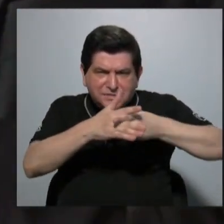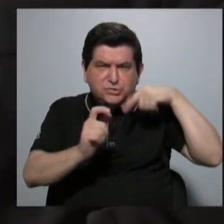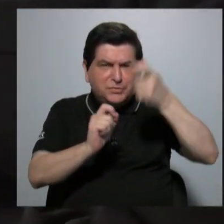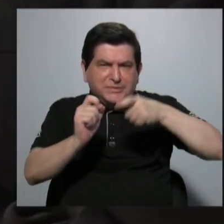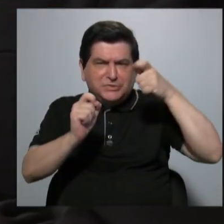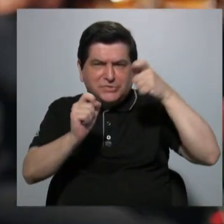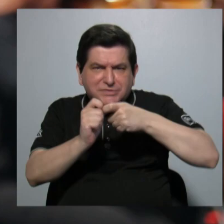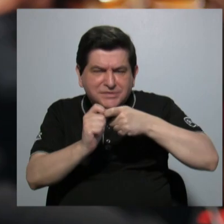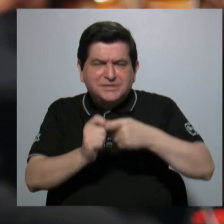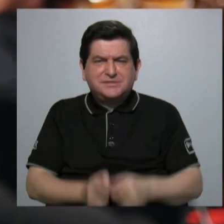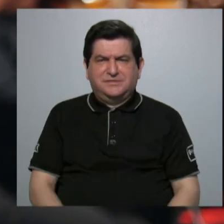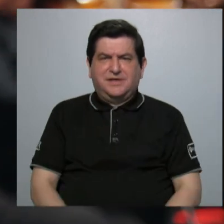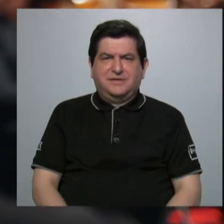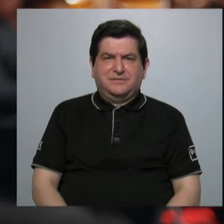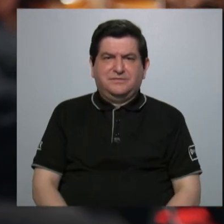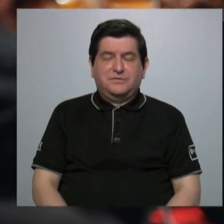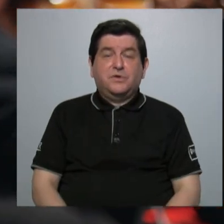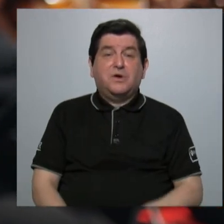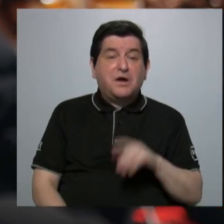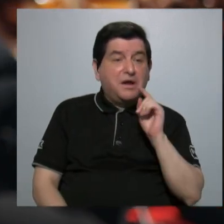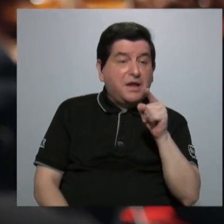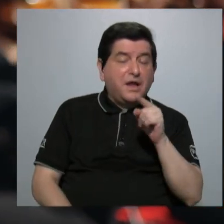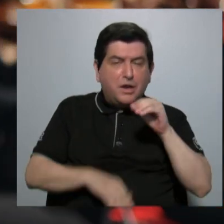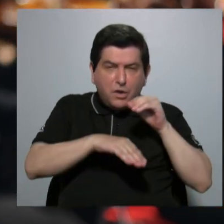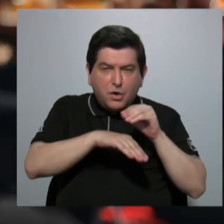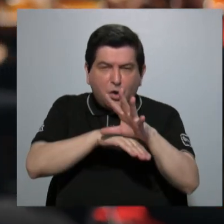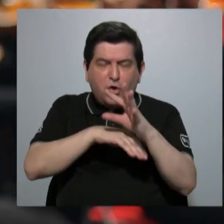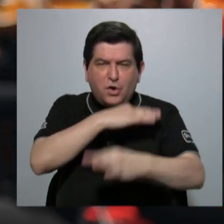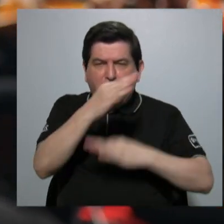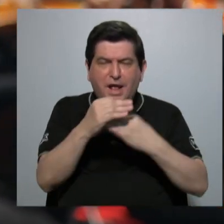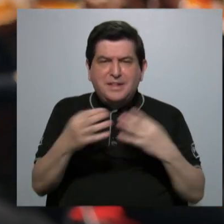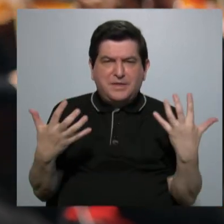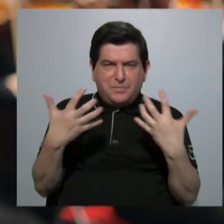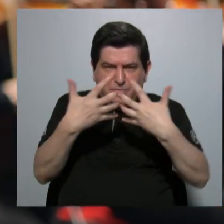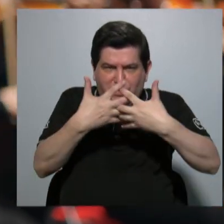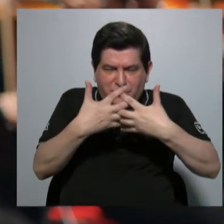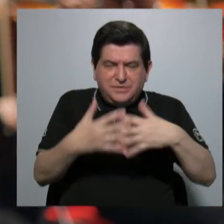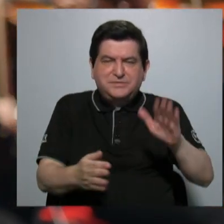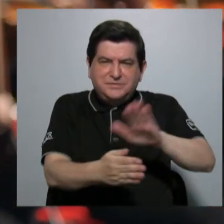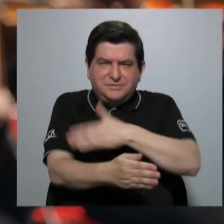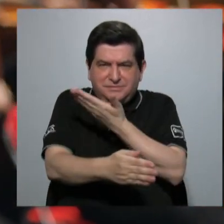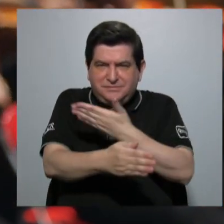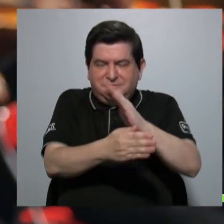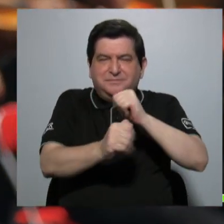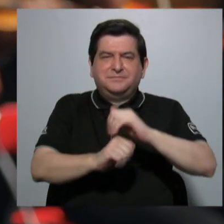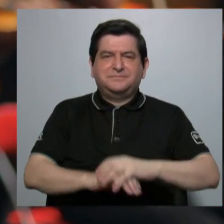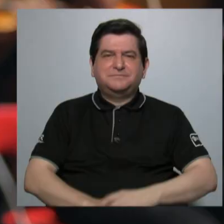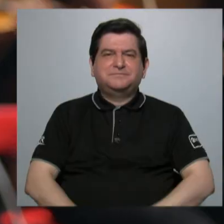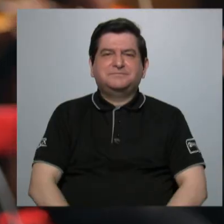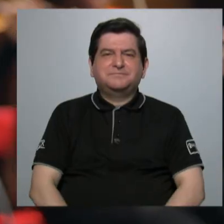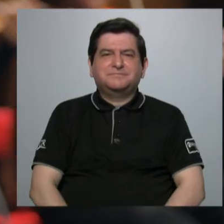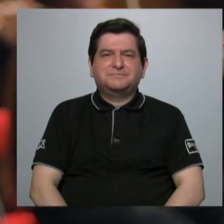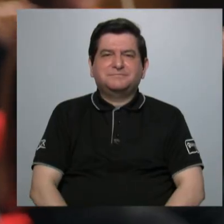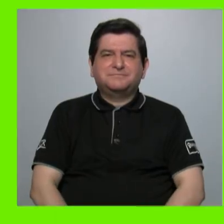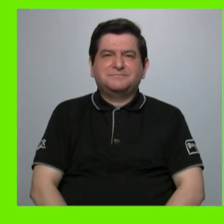muy específico y esto lo llevó a orientarse a este tipo de ensamble musical.